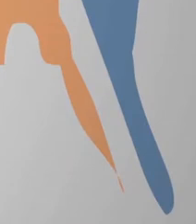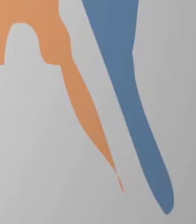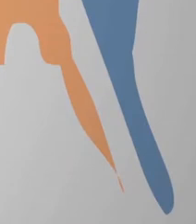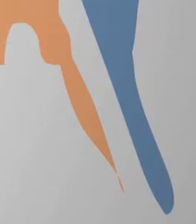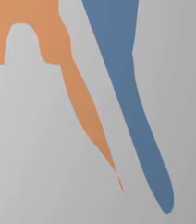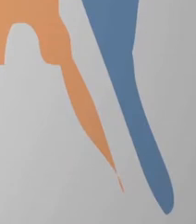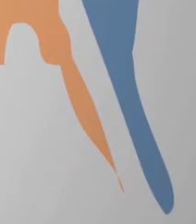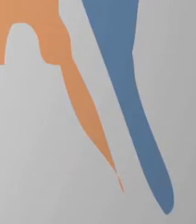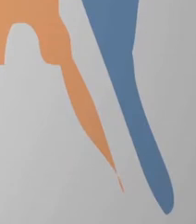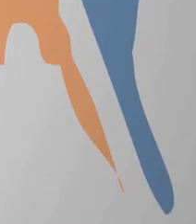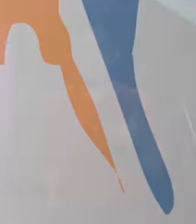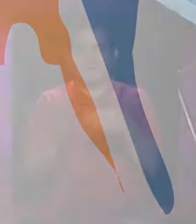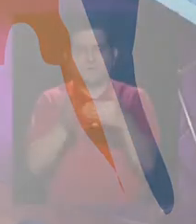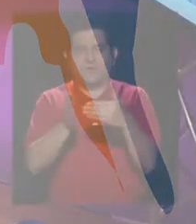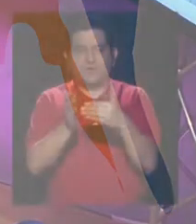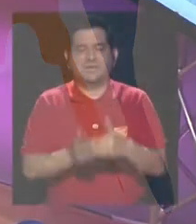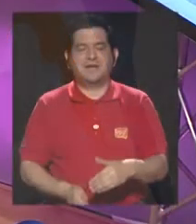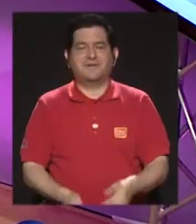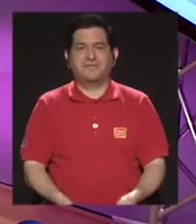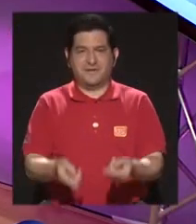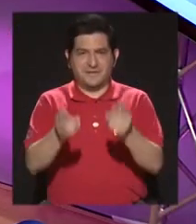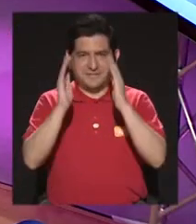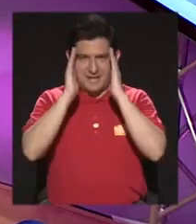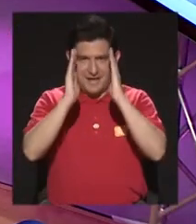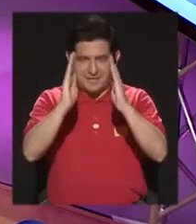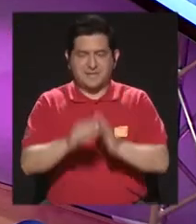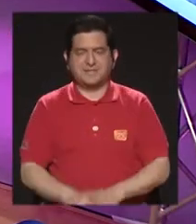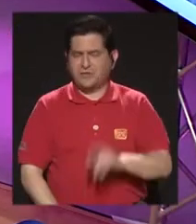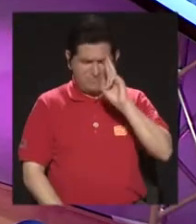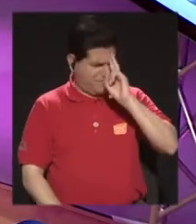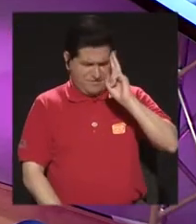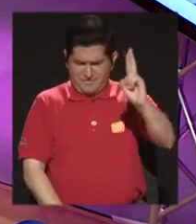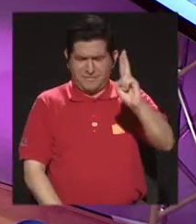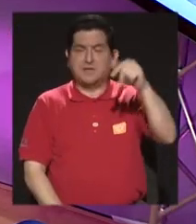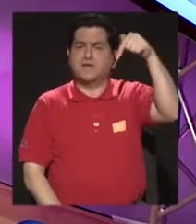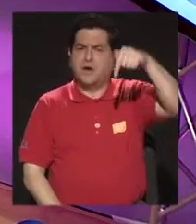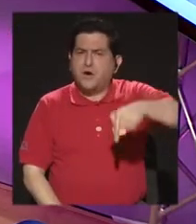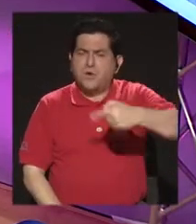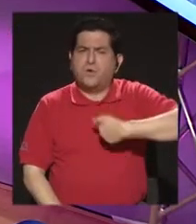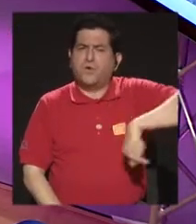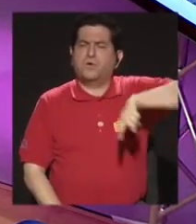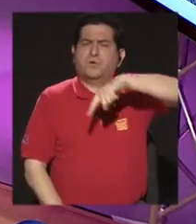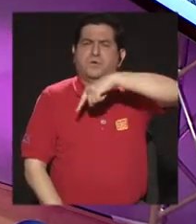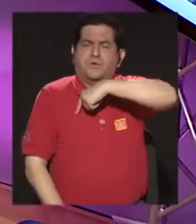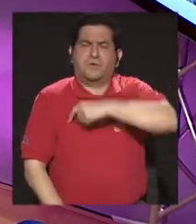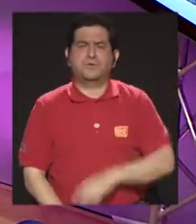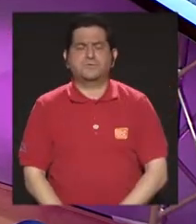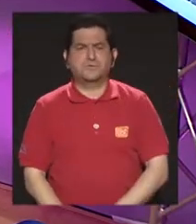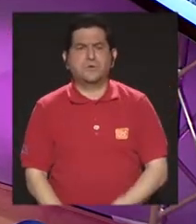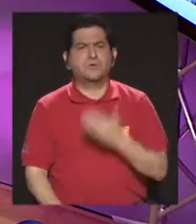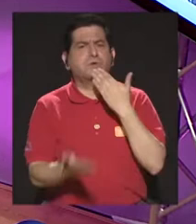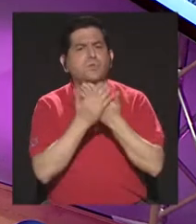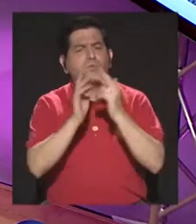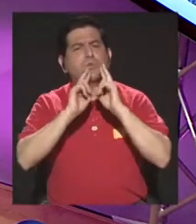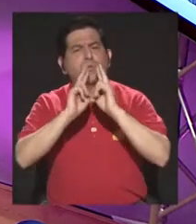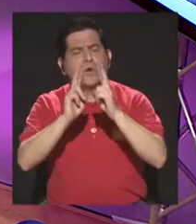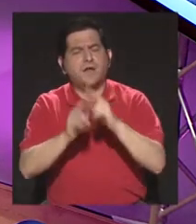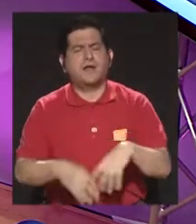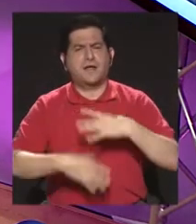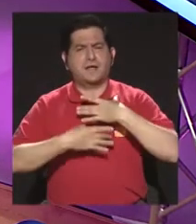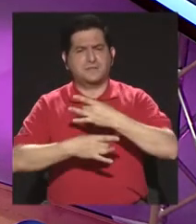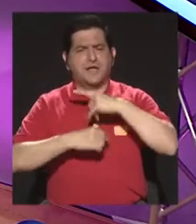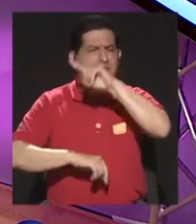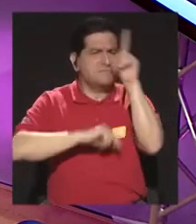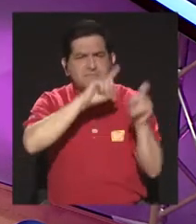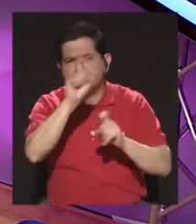Gracias por estar una vez más con Irreverencias. Hoy tenemos buenas respuestas a